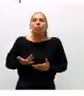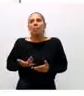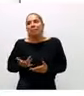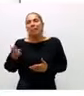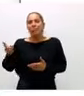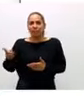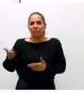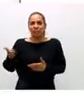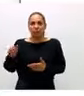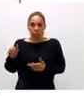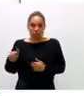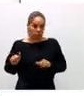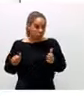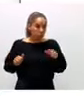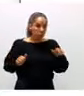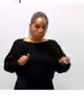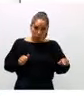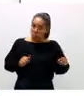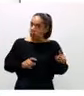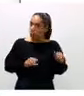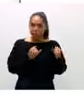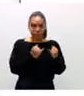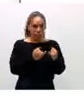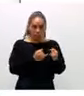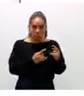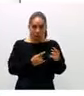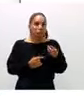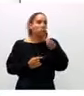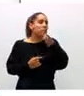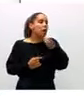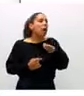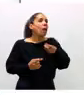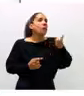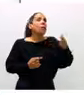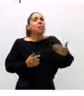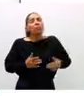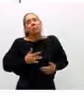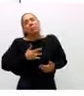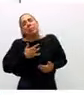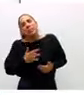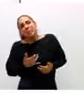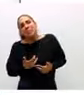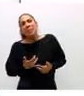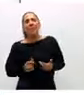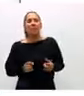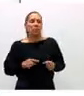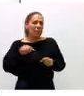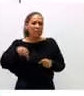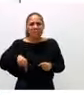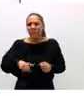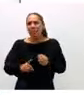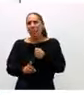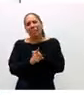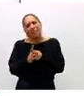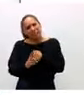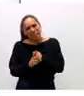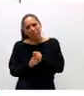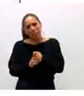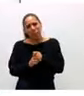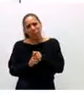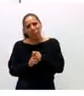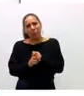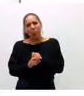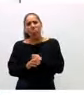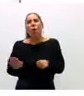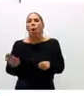muy importante. La parte socioemocional en el conflicto es fundamental, porque hay una gran carga